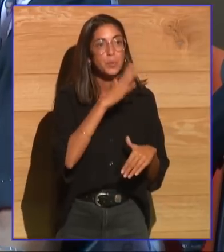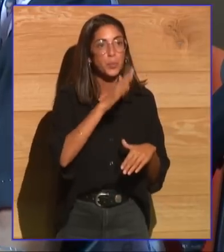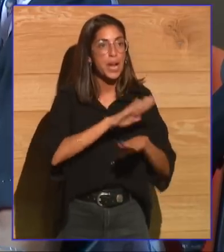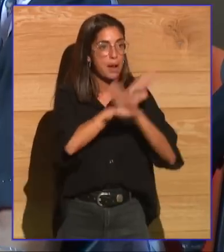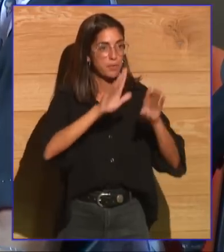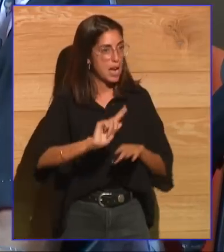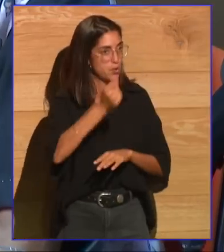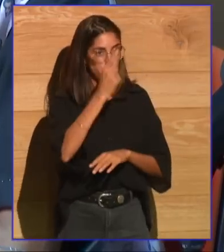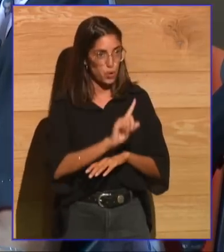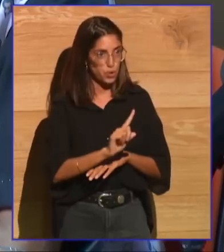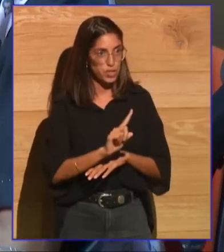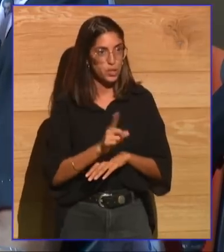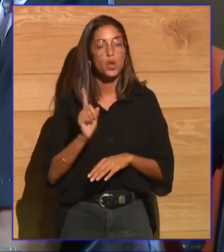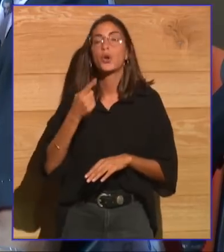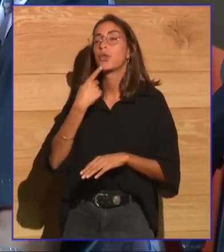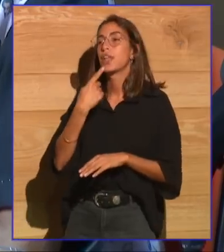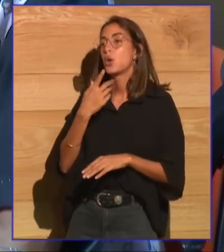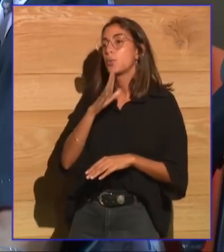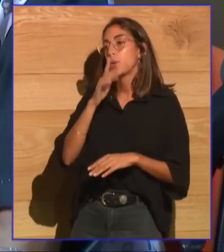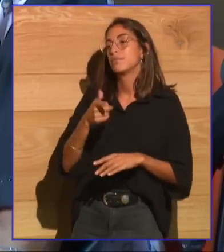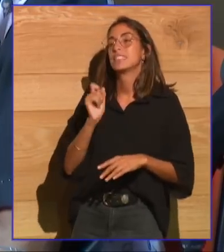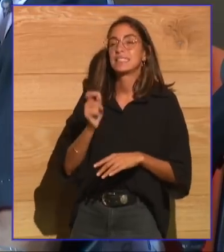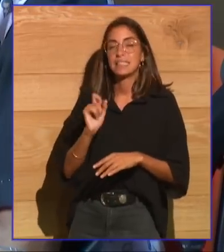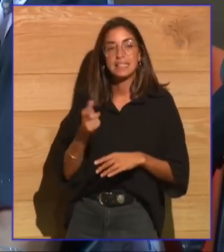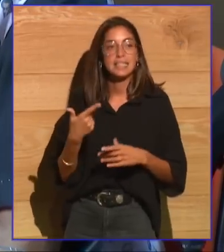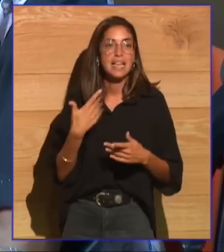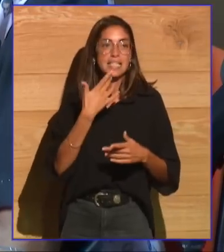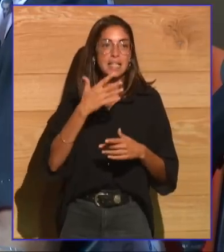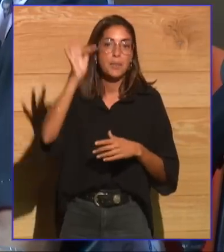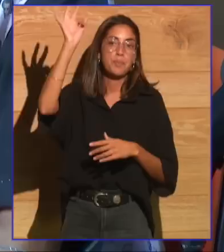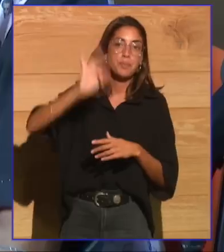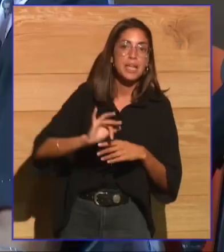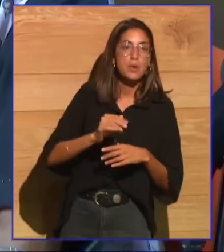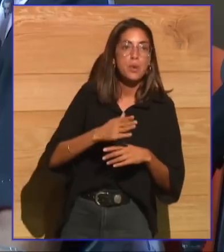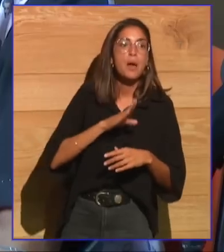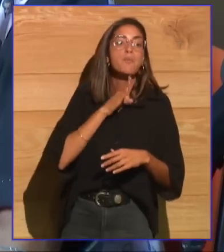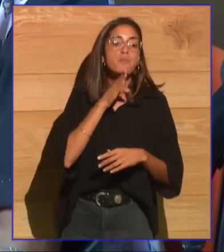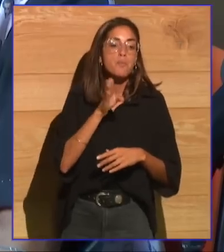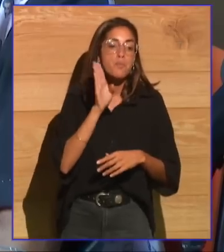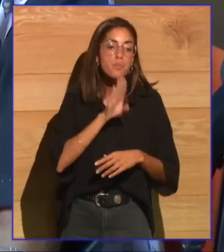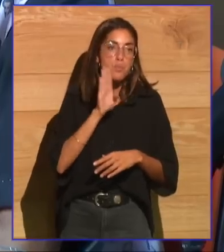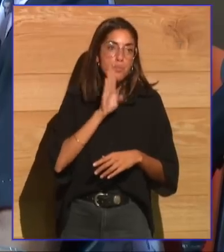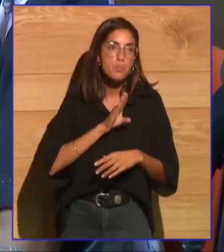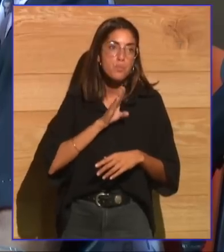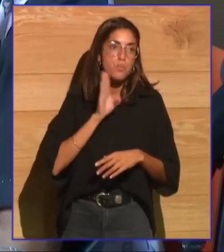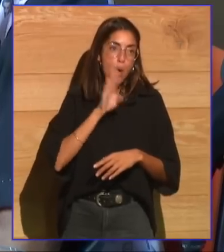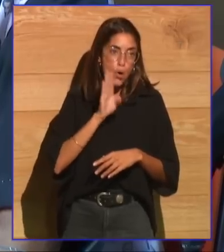en la renault amigos posiblemente porque es como 17 pasa a veces cuando ves una película porno vale que cuando